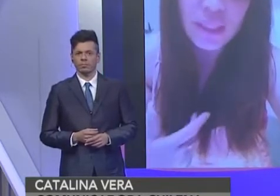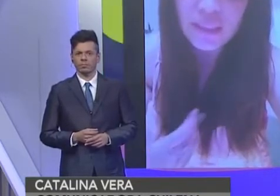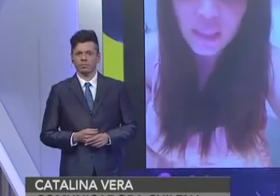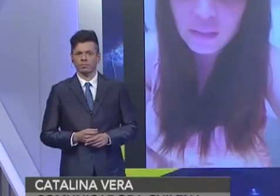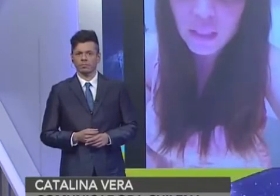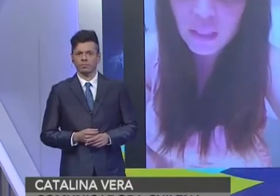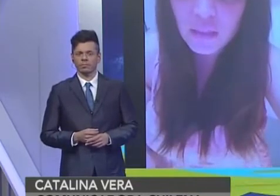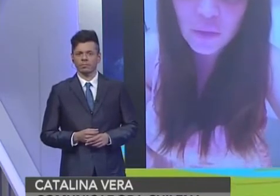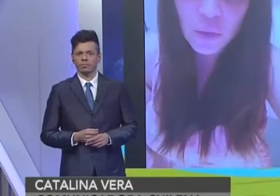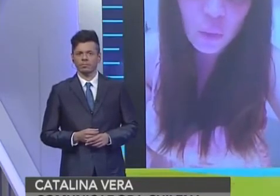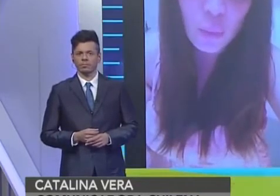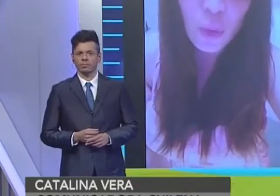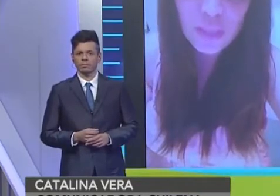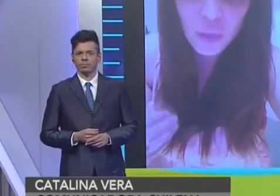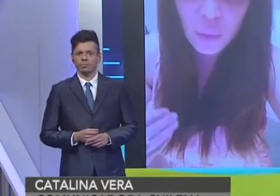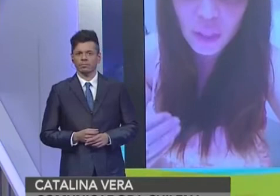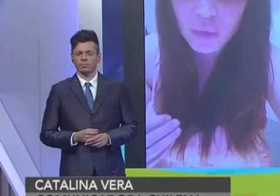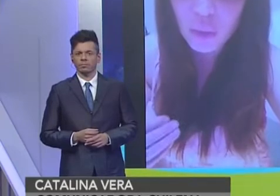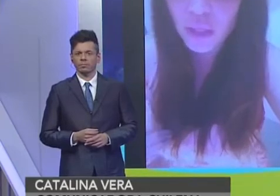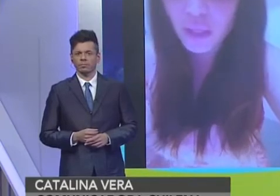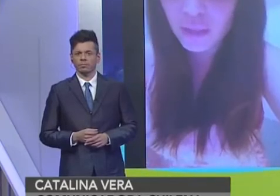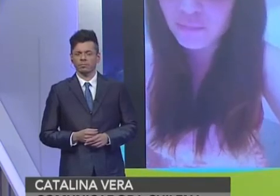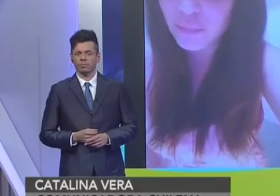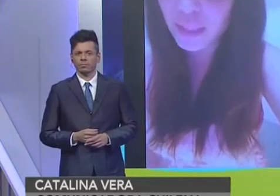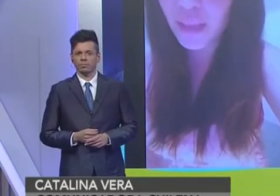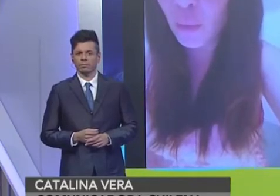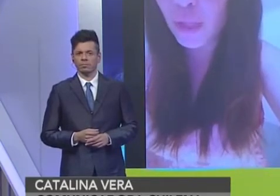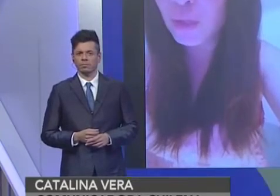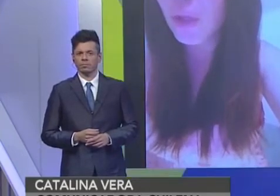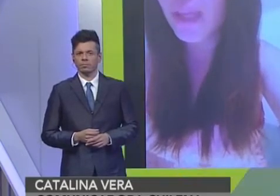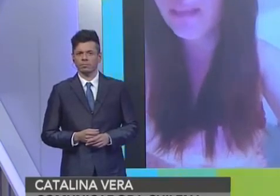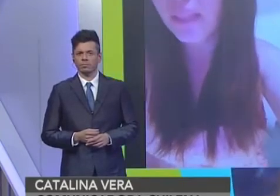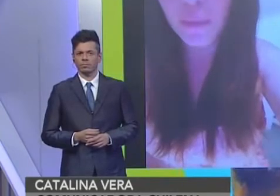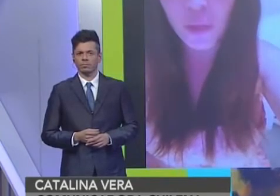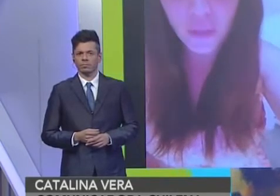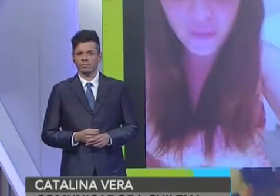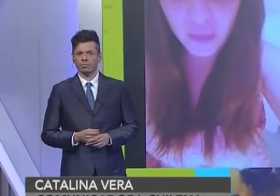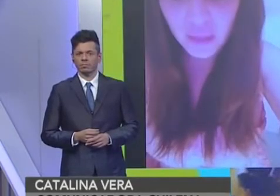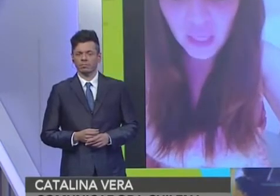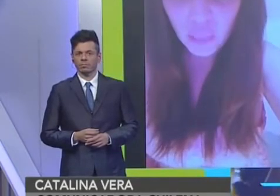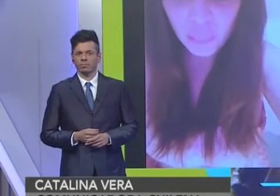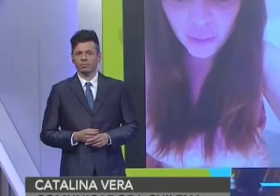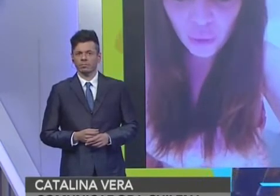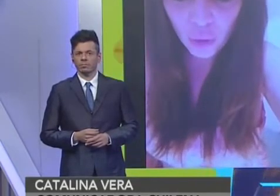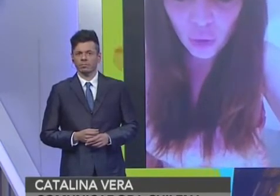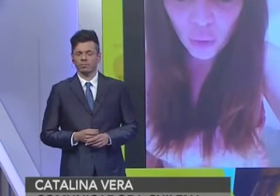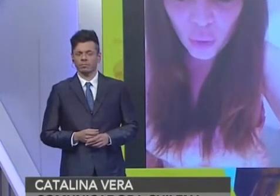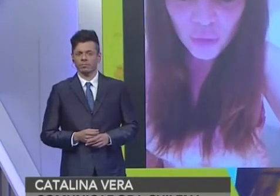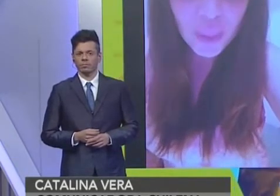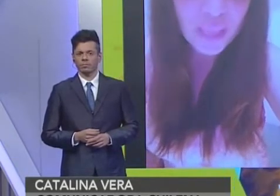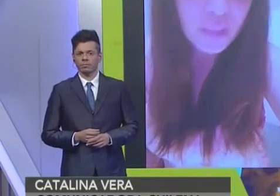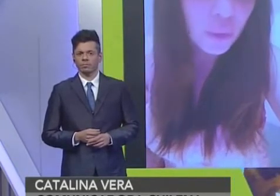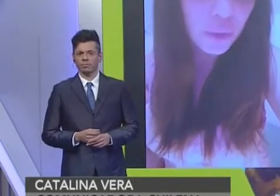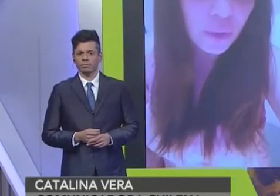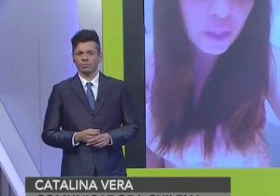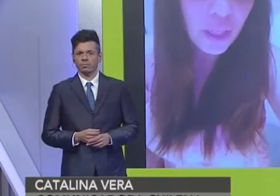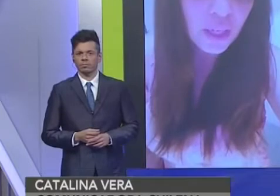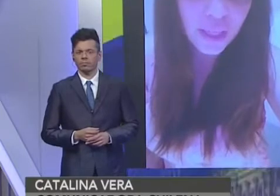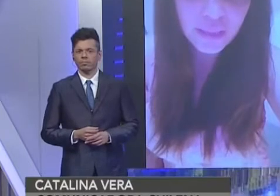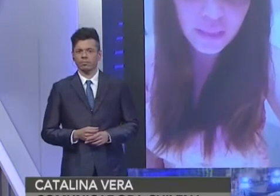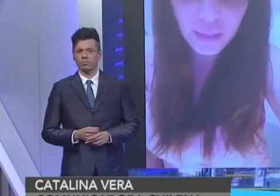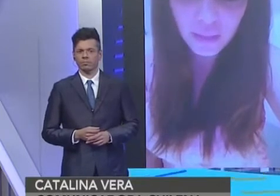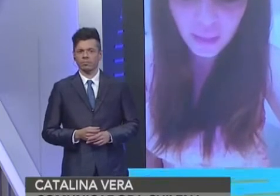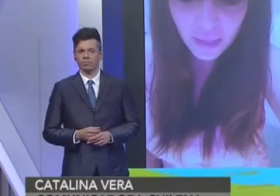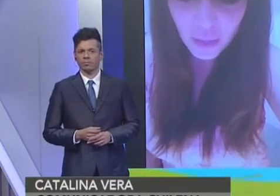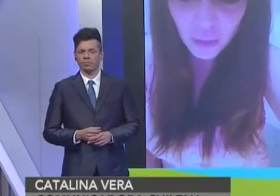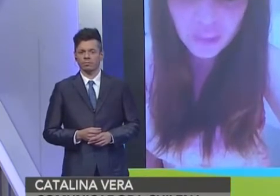tengo 33 y yo pude hacerlo porque estoy, cuidando gente mayor de edad, pero como no es obligatorio, la